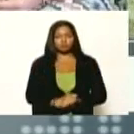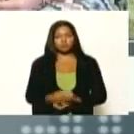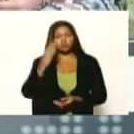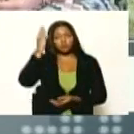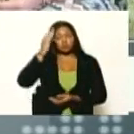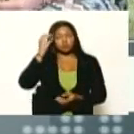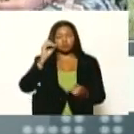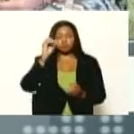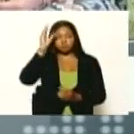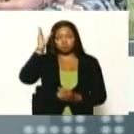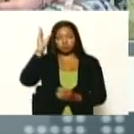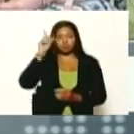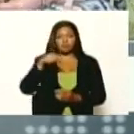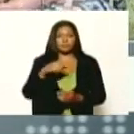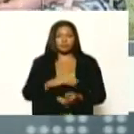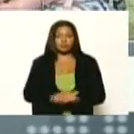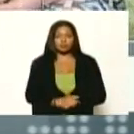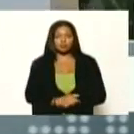conciencia superior,